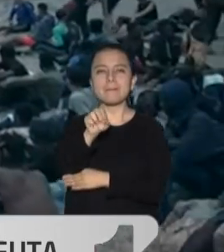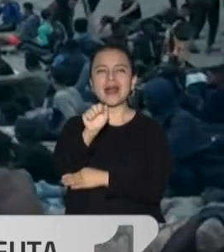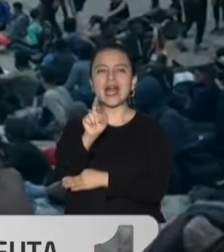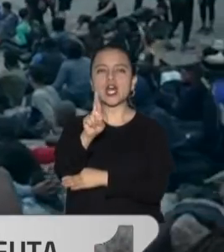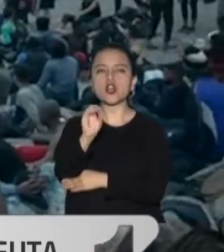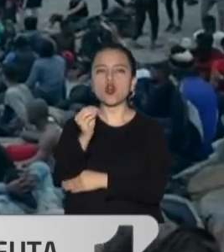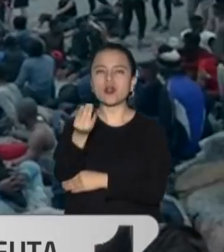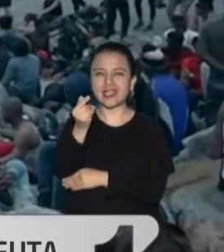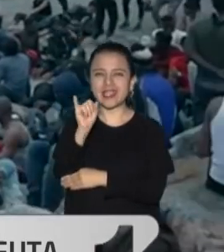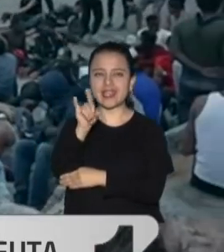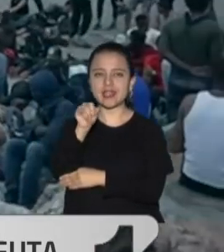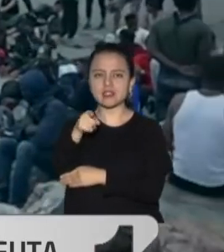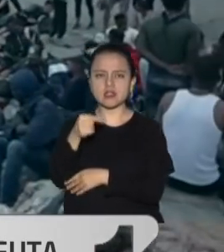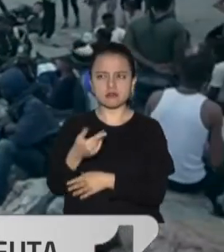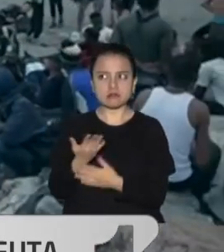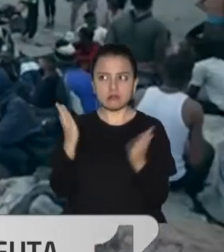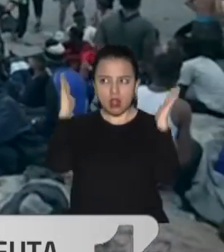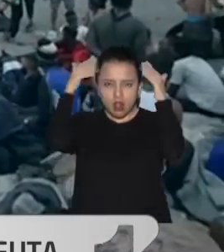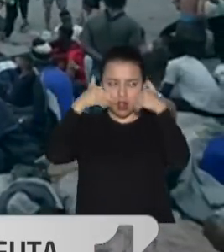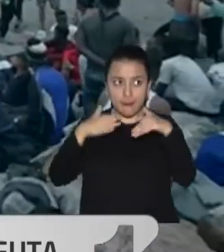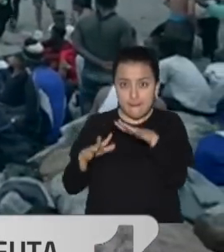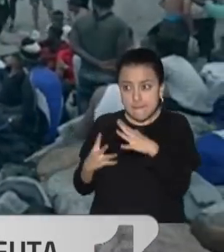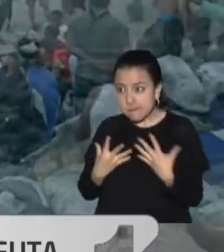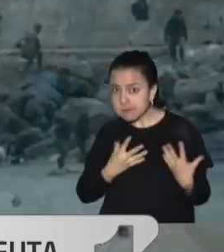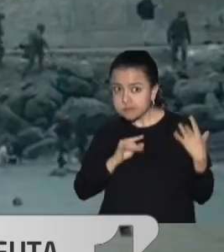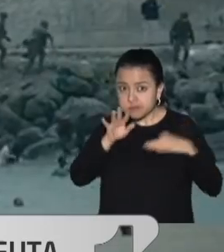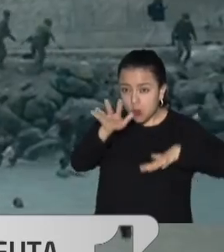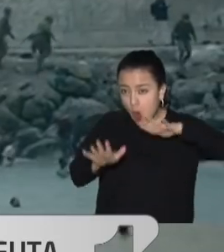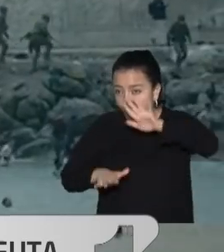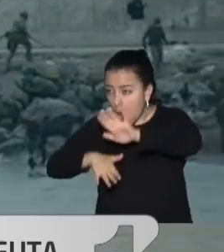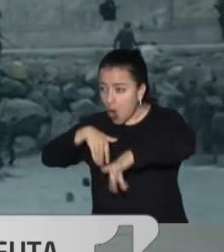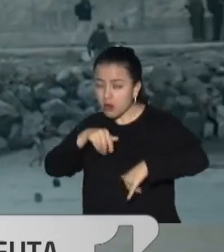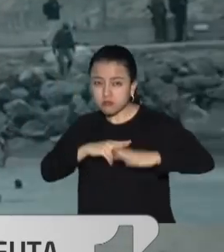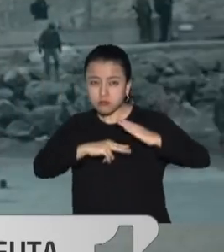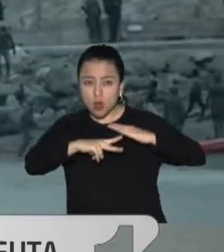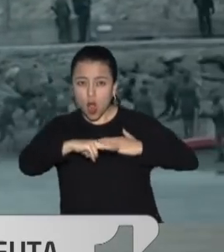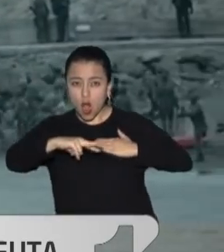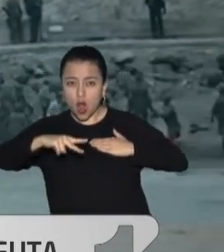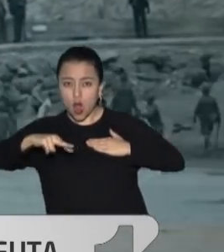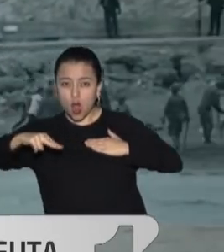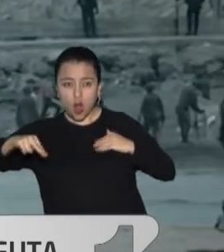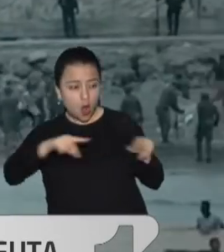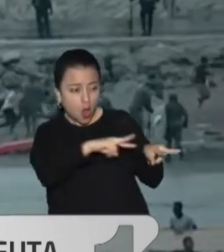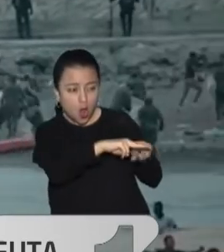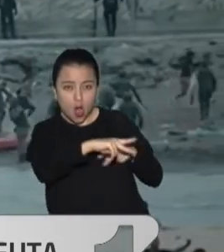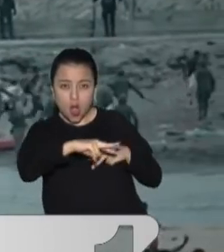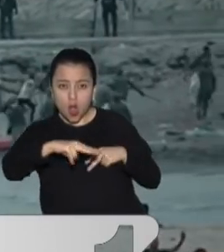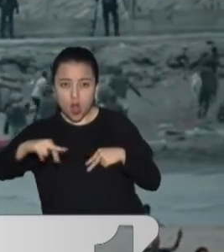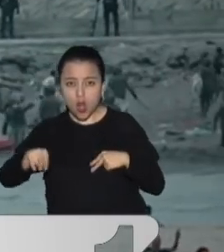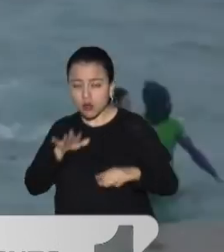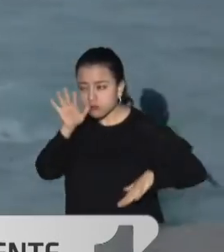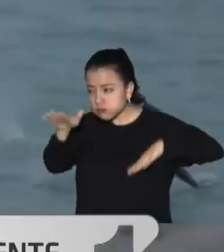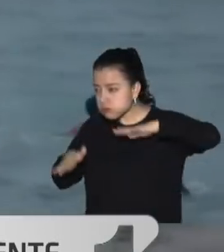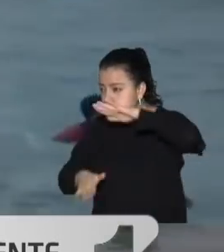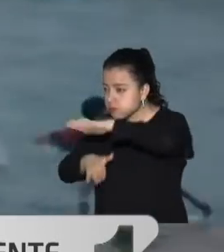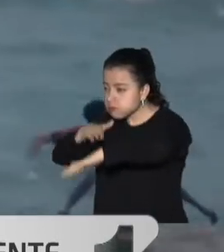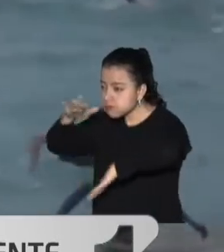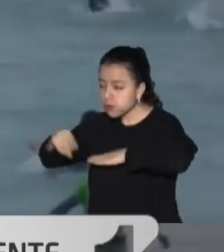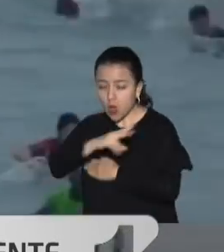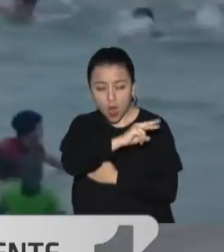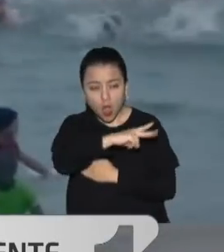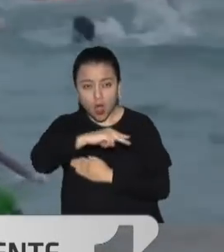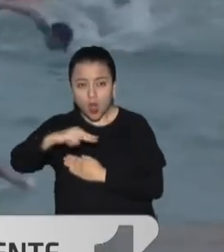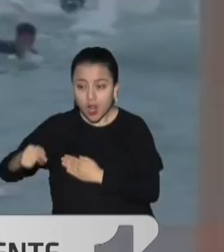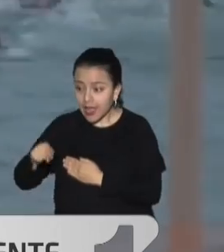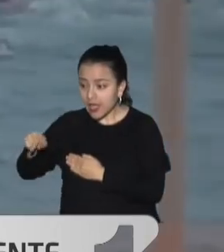enclave norteafricano de Ceuta, ciudad autónoma española, según la delegación del gobierno español en ese país. Nadaron hasta la